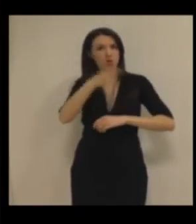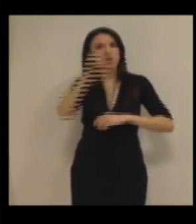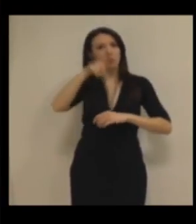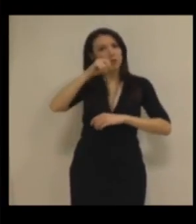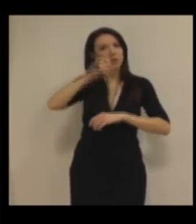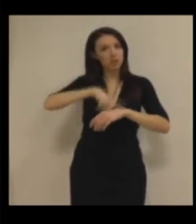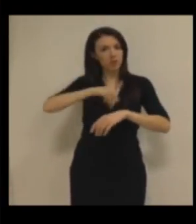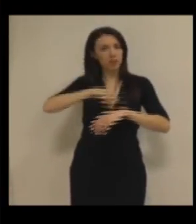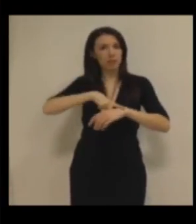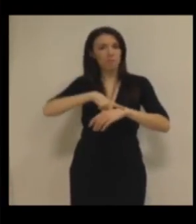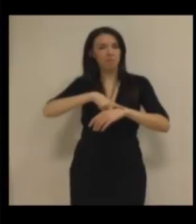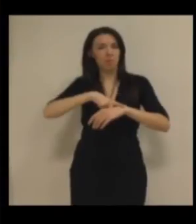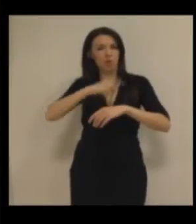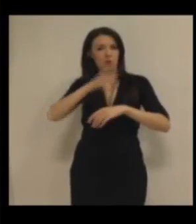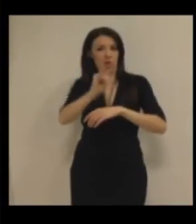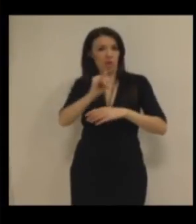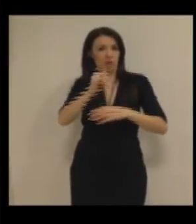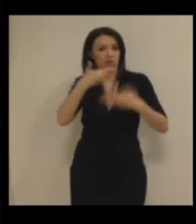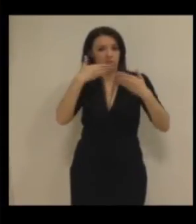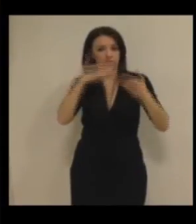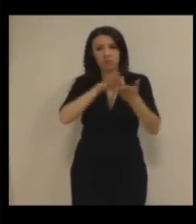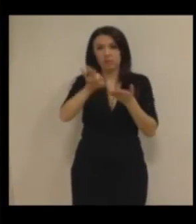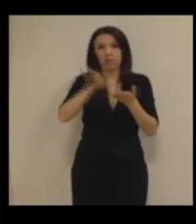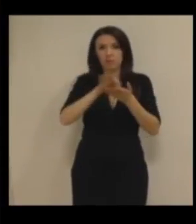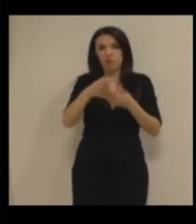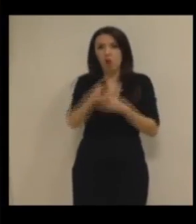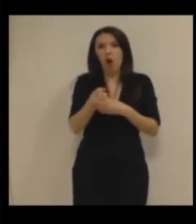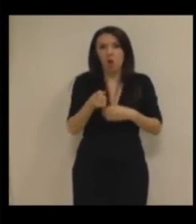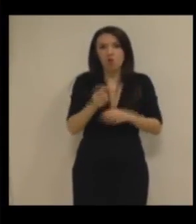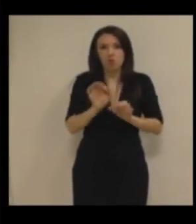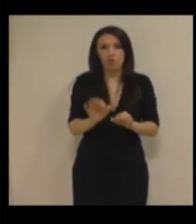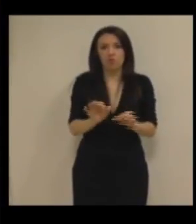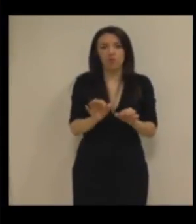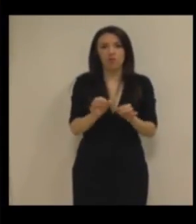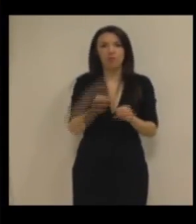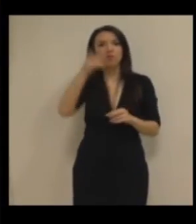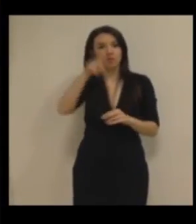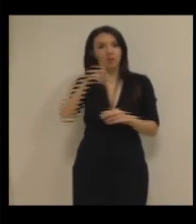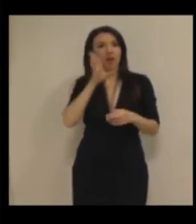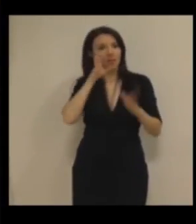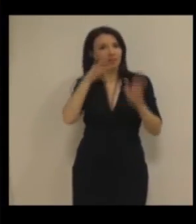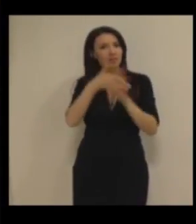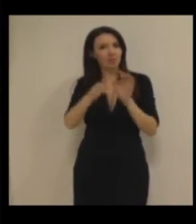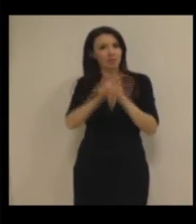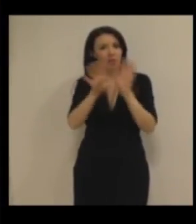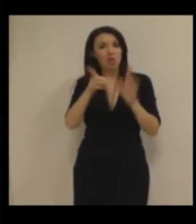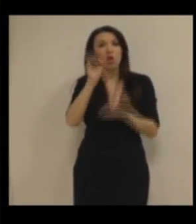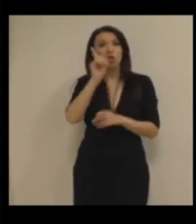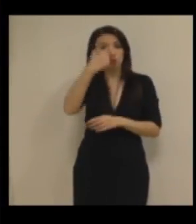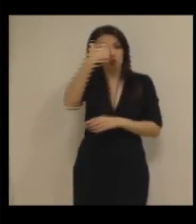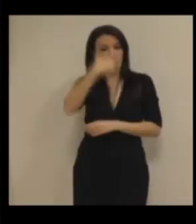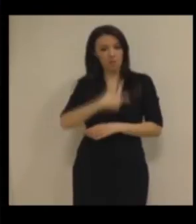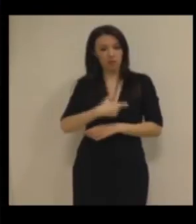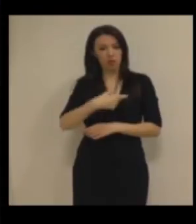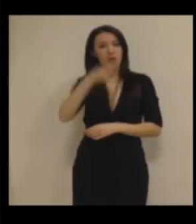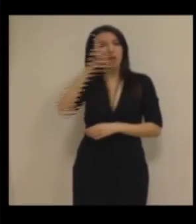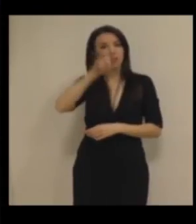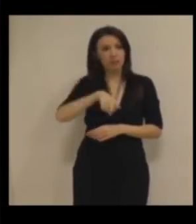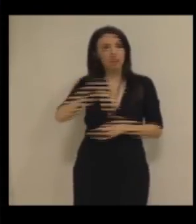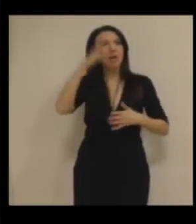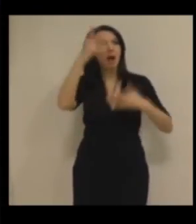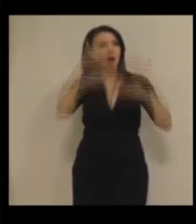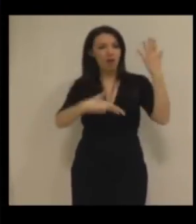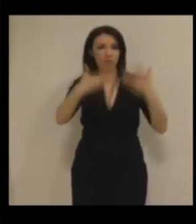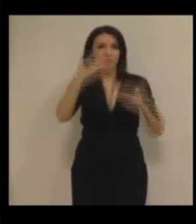tiempo que tienen este tipo de servicios. Y bien lo puntualizaba, no solo es para la persona, es para la